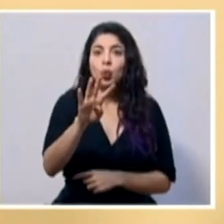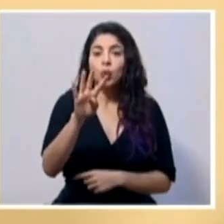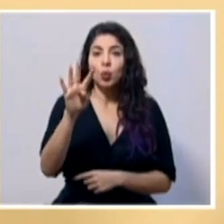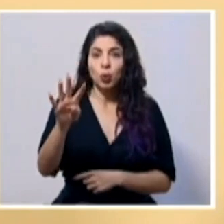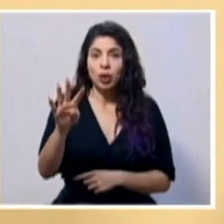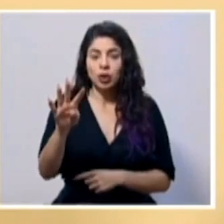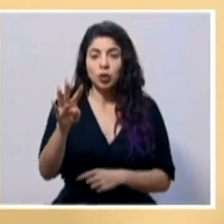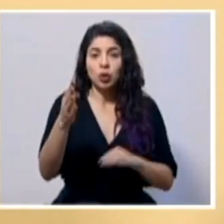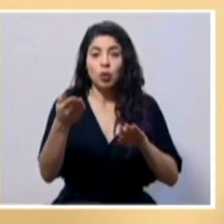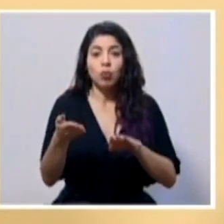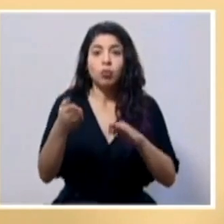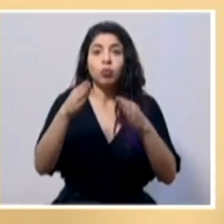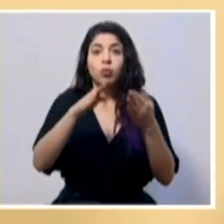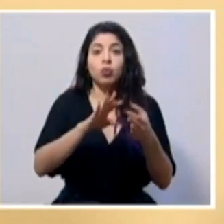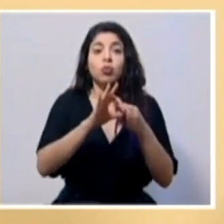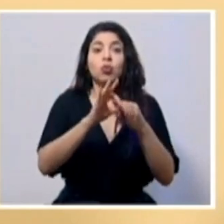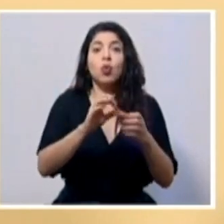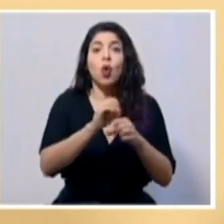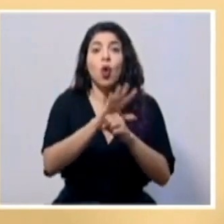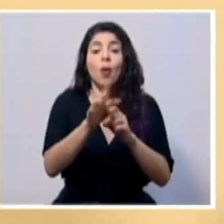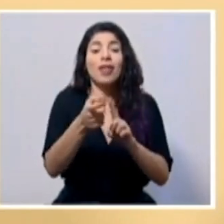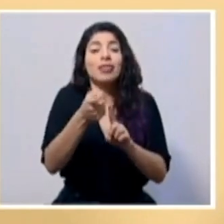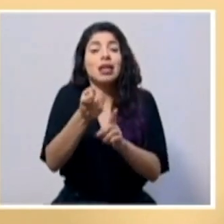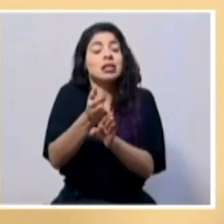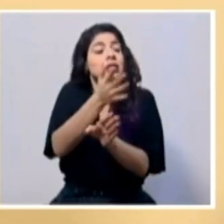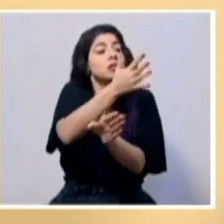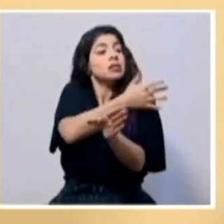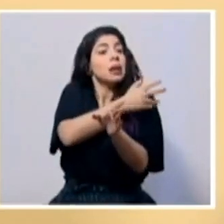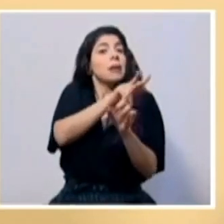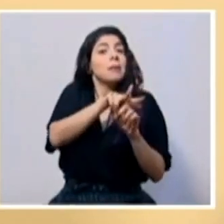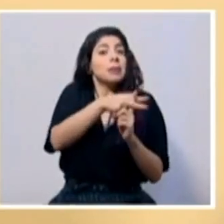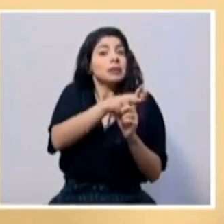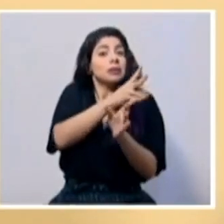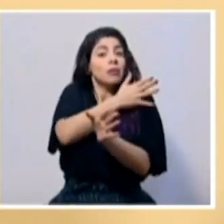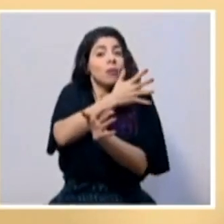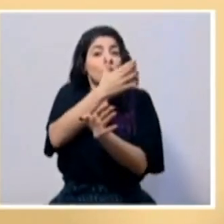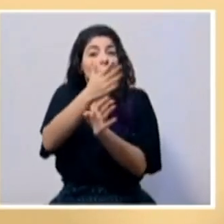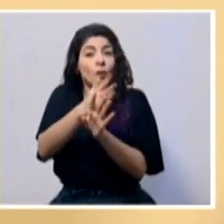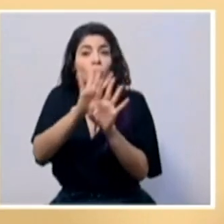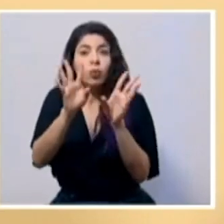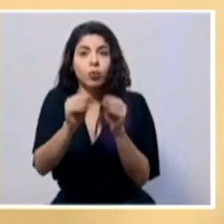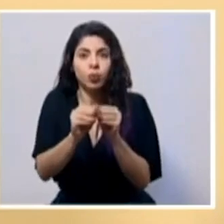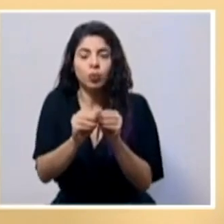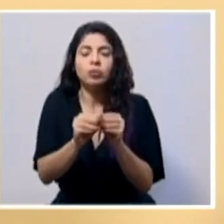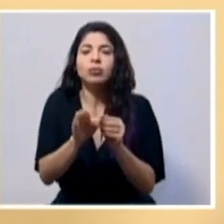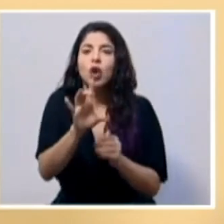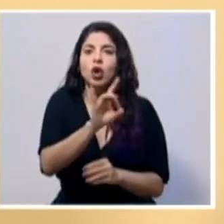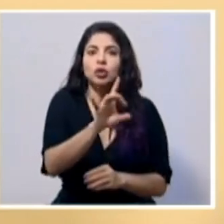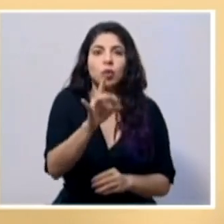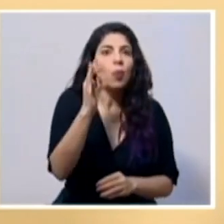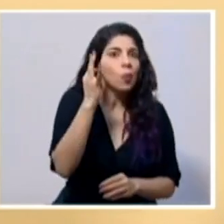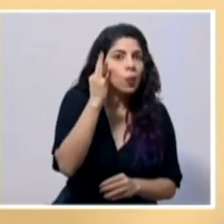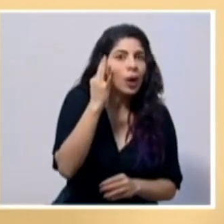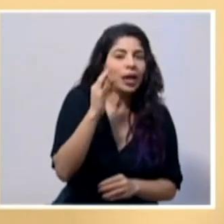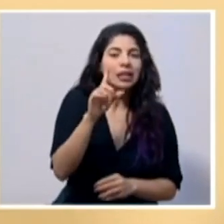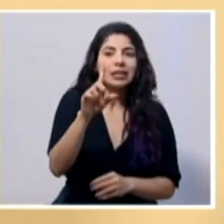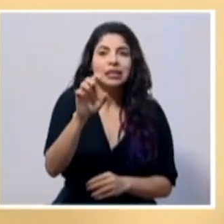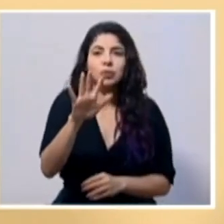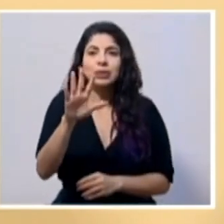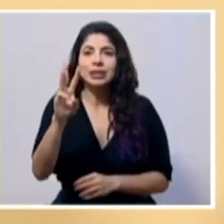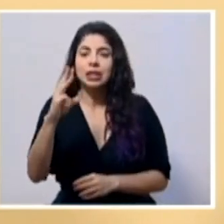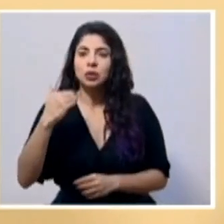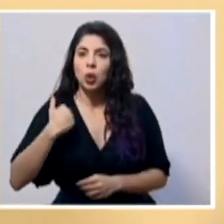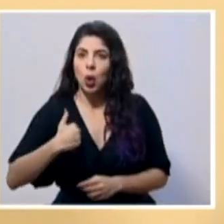244 fallecimientos relacionados con COVID desde que empezamos con la pandemia. Son 88 mujeres y